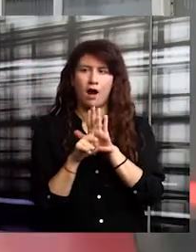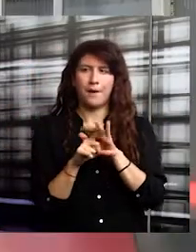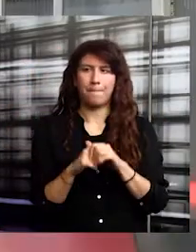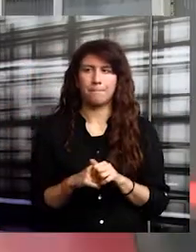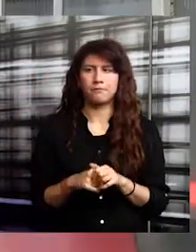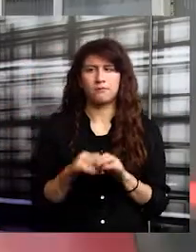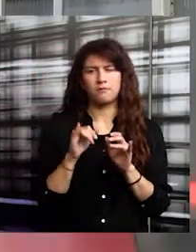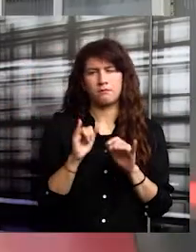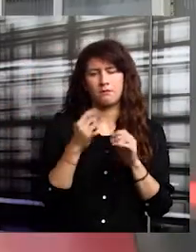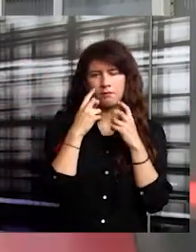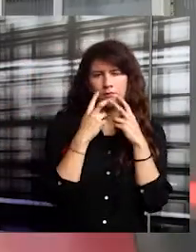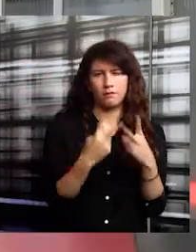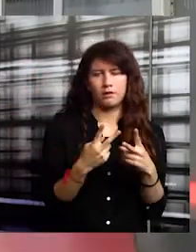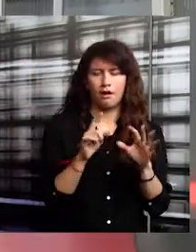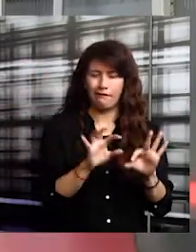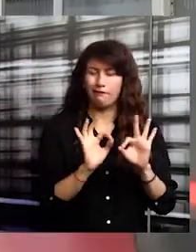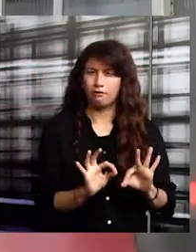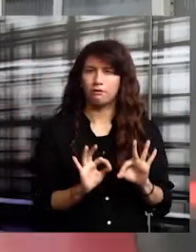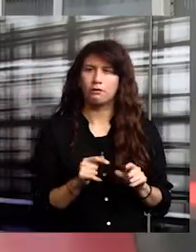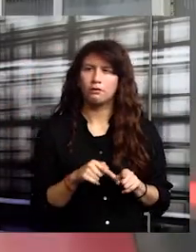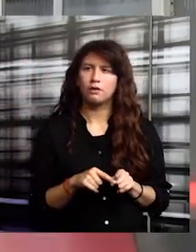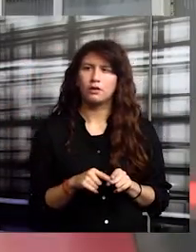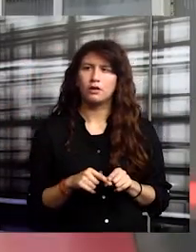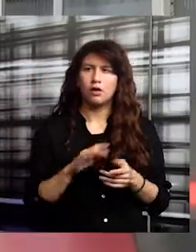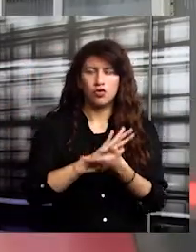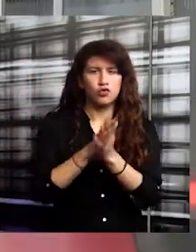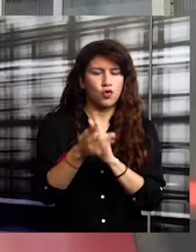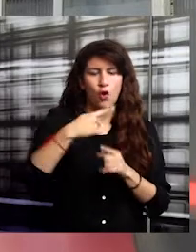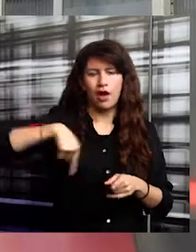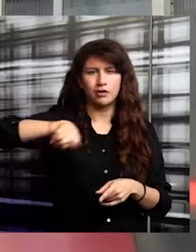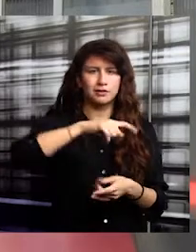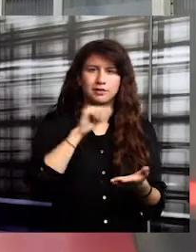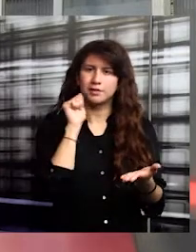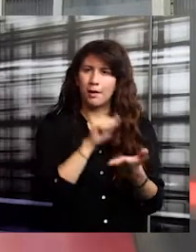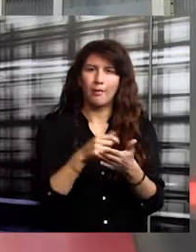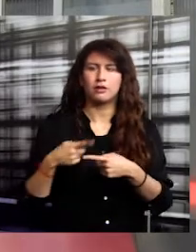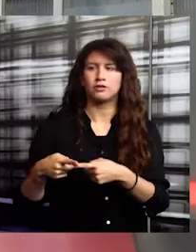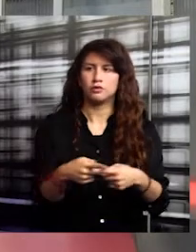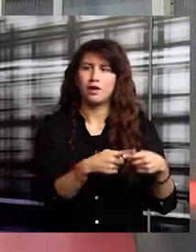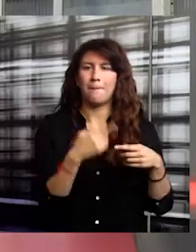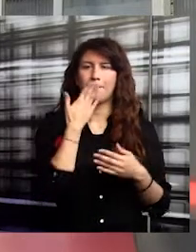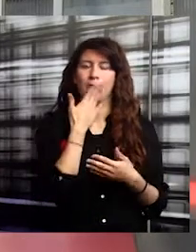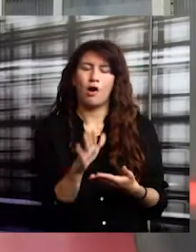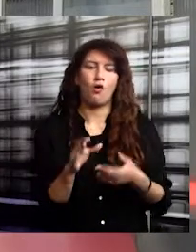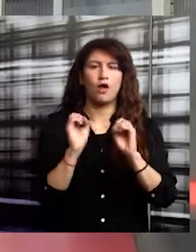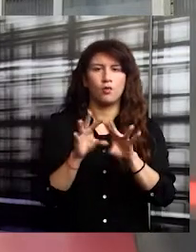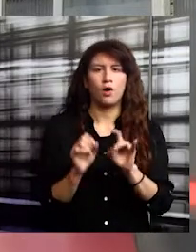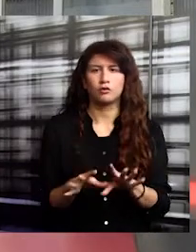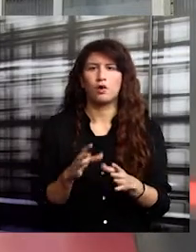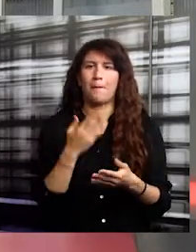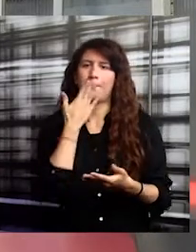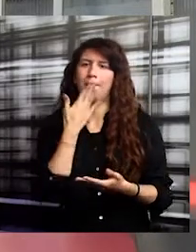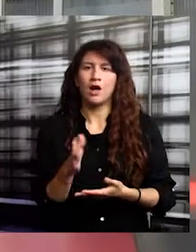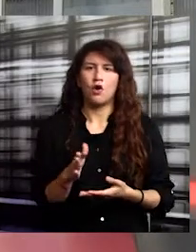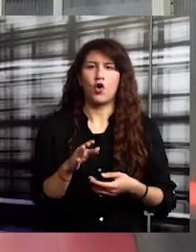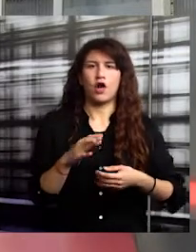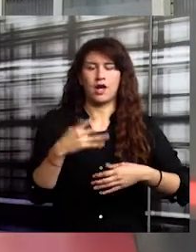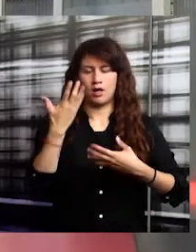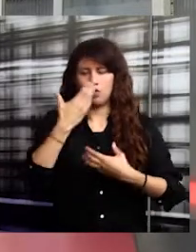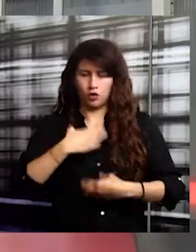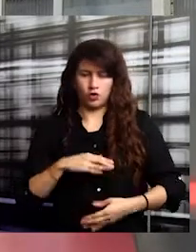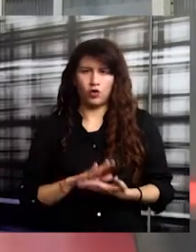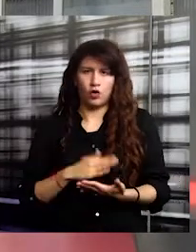Sí, a ver, efectivamente todas estas demandas sociales, mejor educación, mejores condiciones